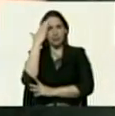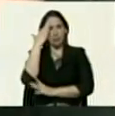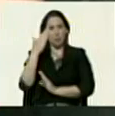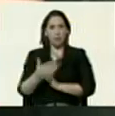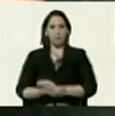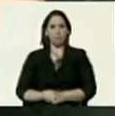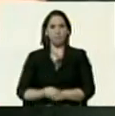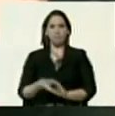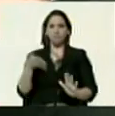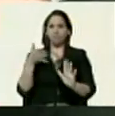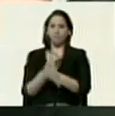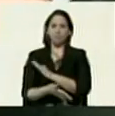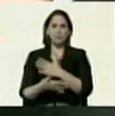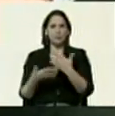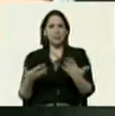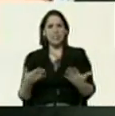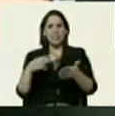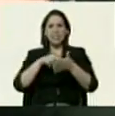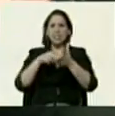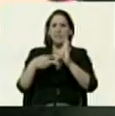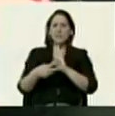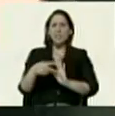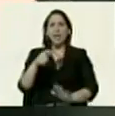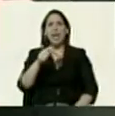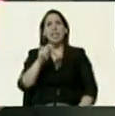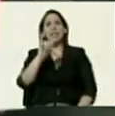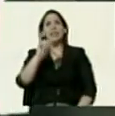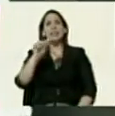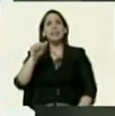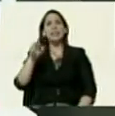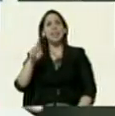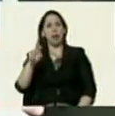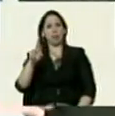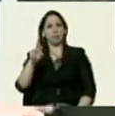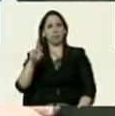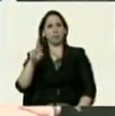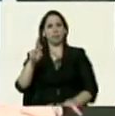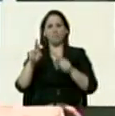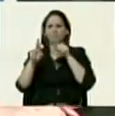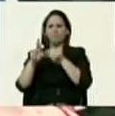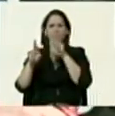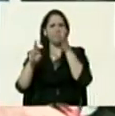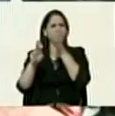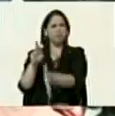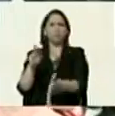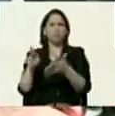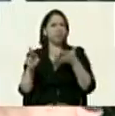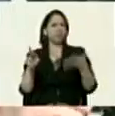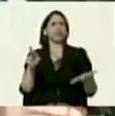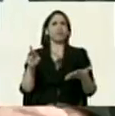lo que es el TIAR, lo que significó el TIAR,